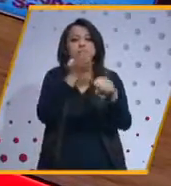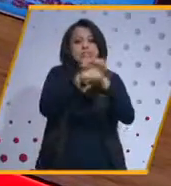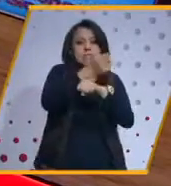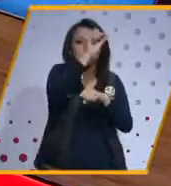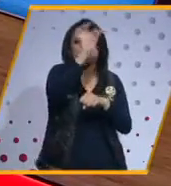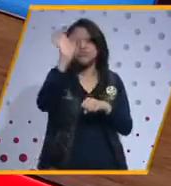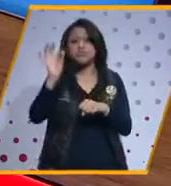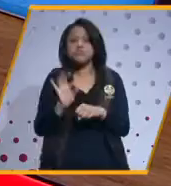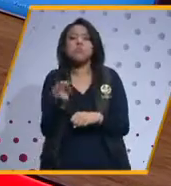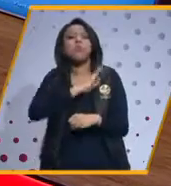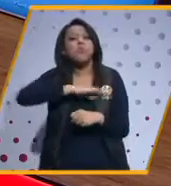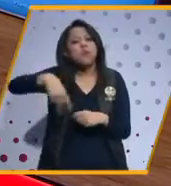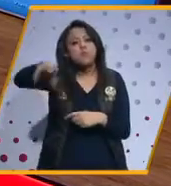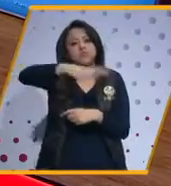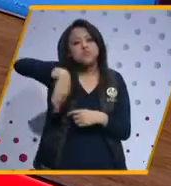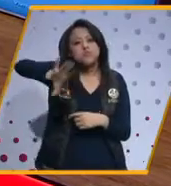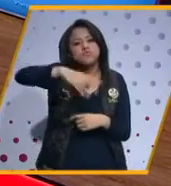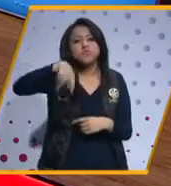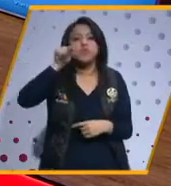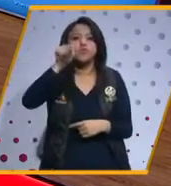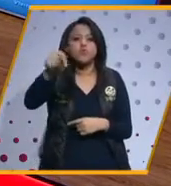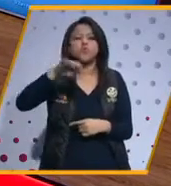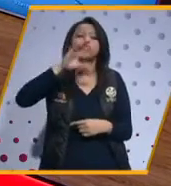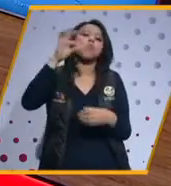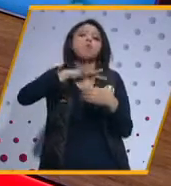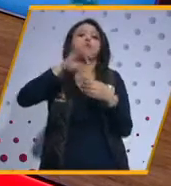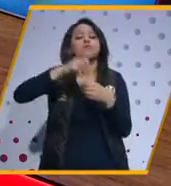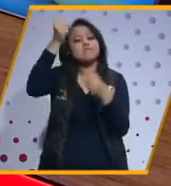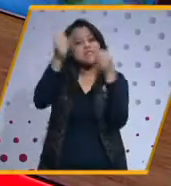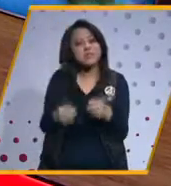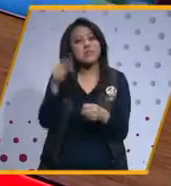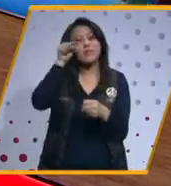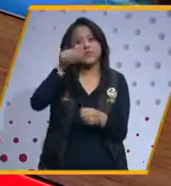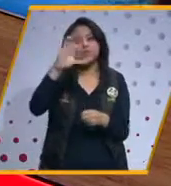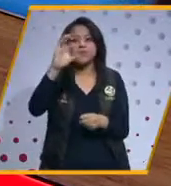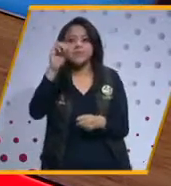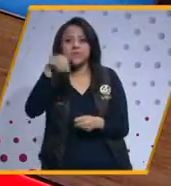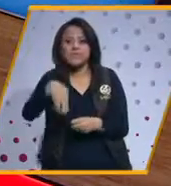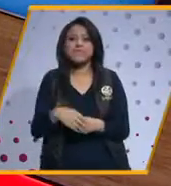pueden buscarnos en tuahorroseguro.com, son 65 años. Vaya por años. Una pluma.